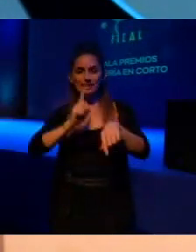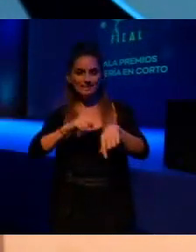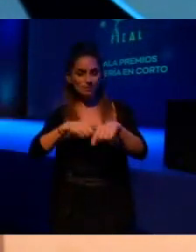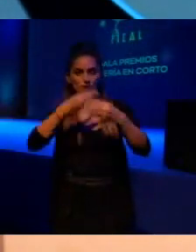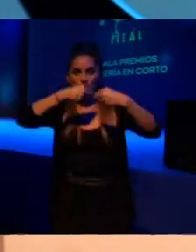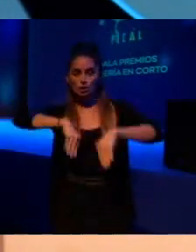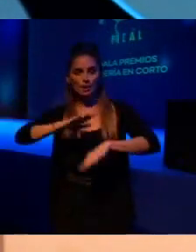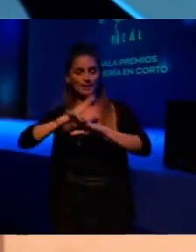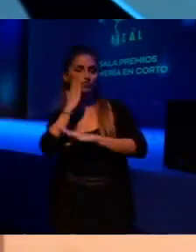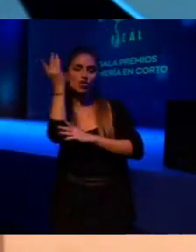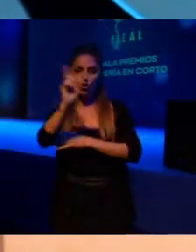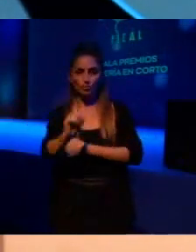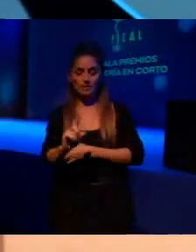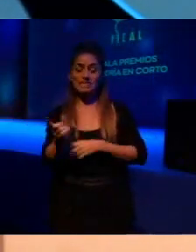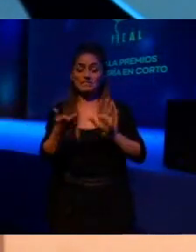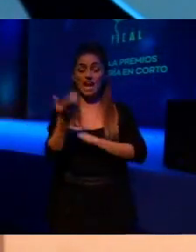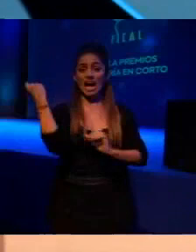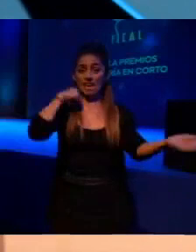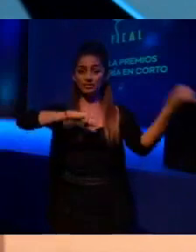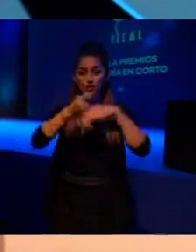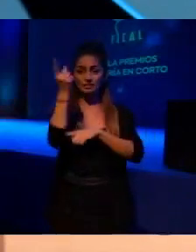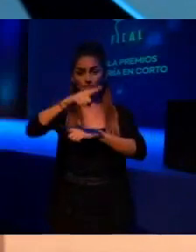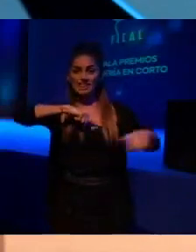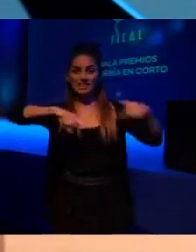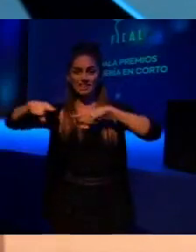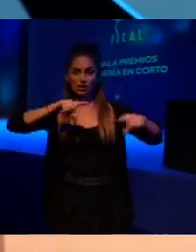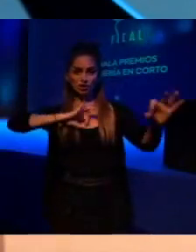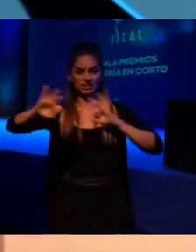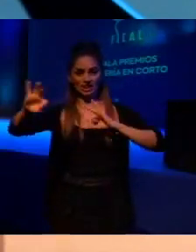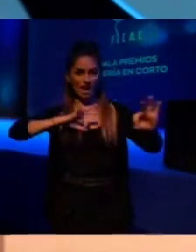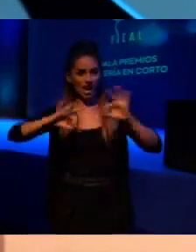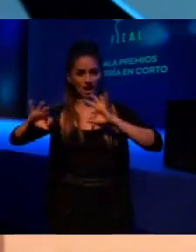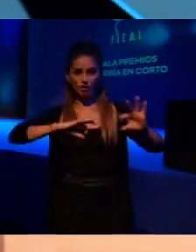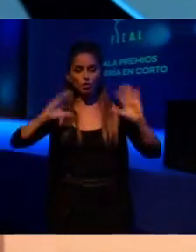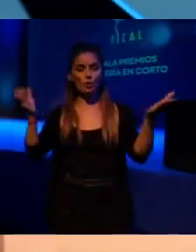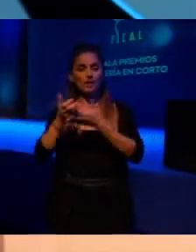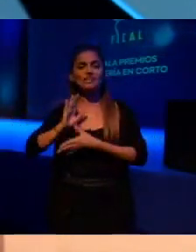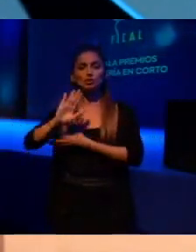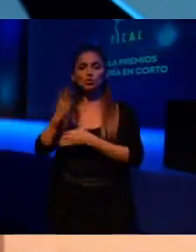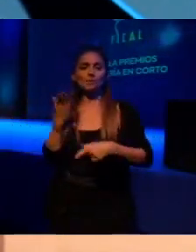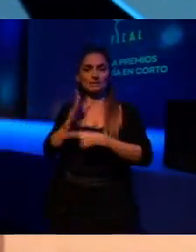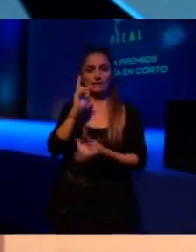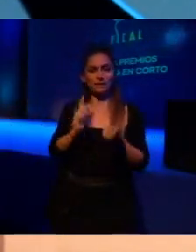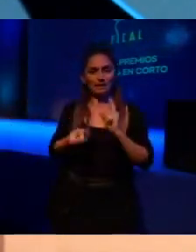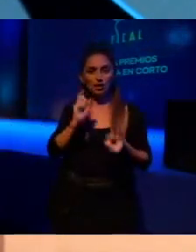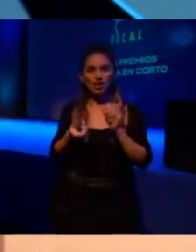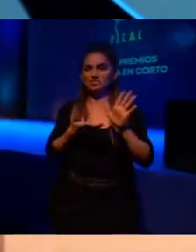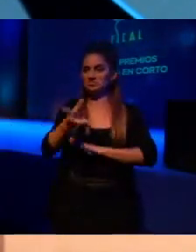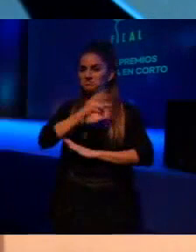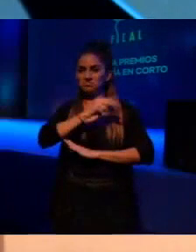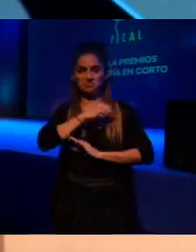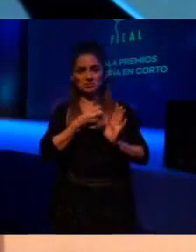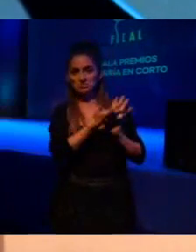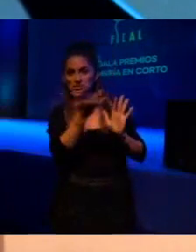dormir. Actor y director de teatro con su propia compañía, 300 Pistolas. Ha recibido premios diversos,